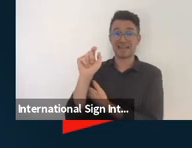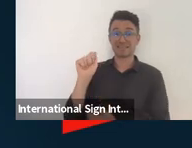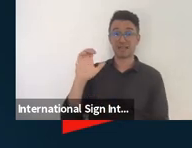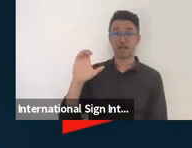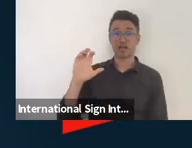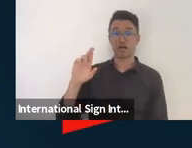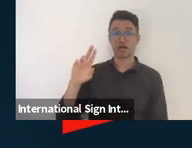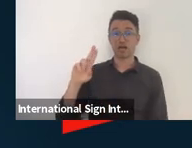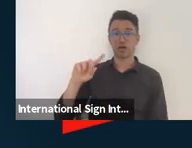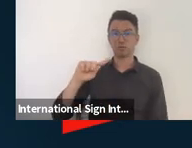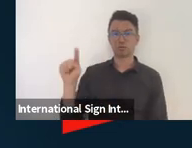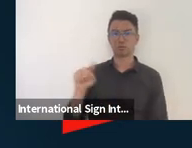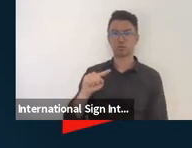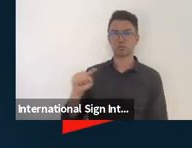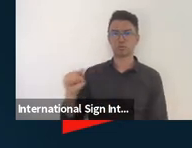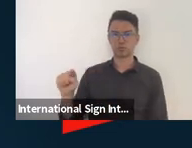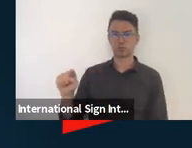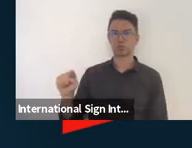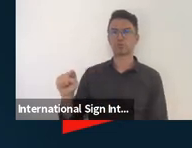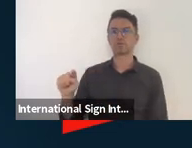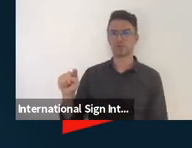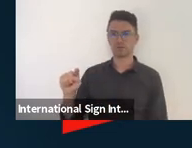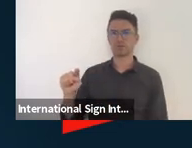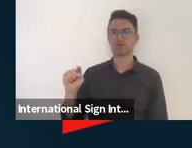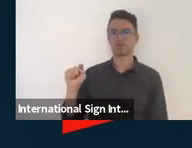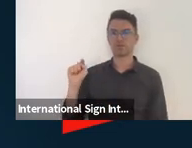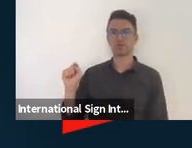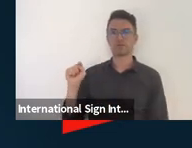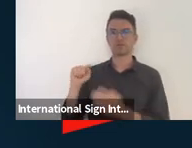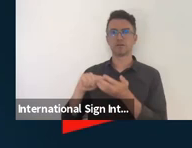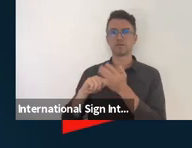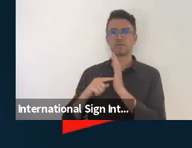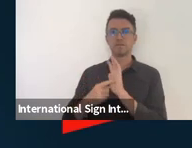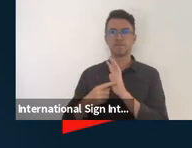población vive en condiciones de pobreza y el 61%